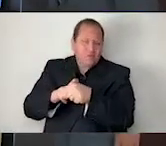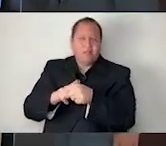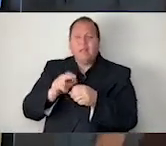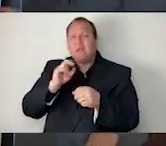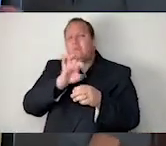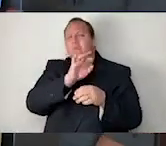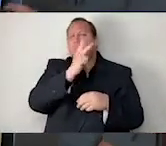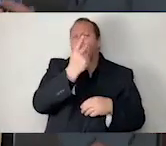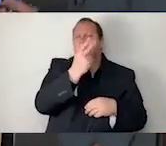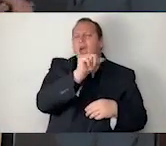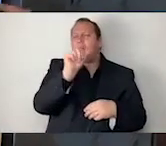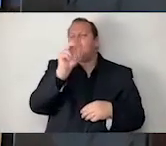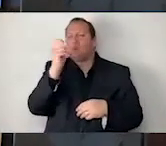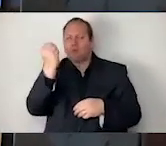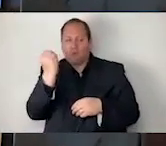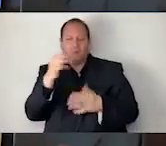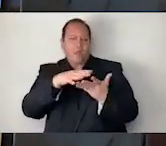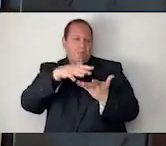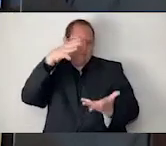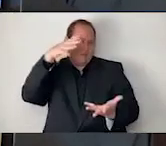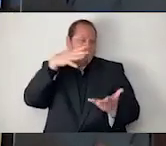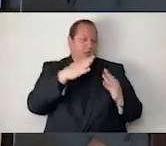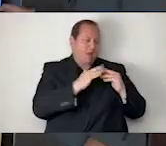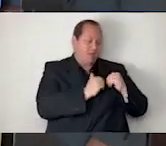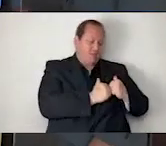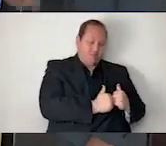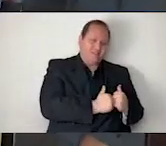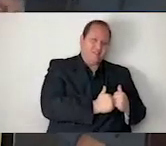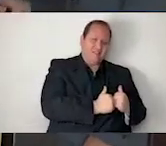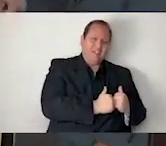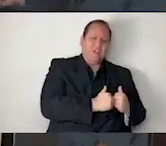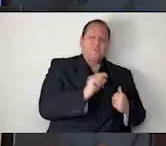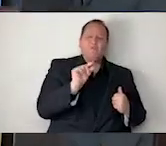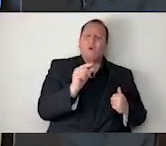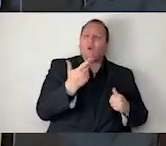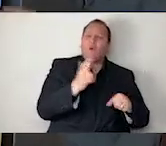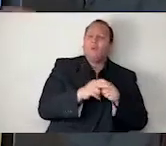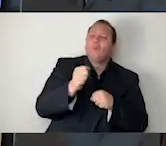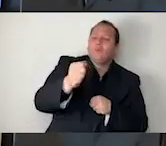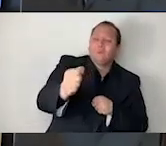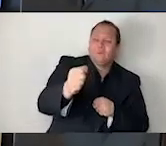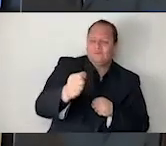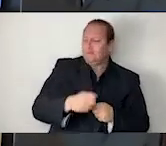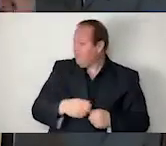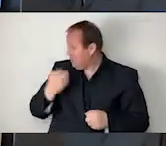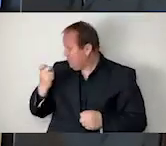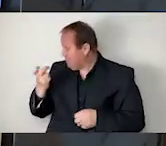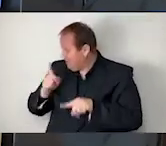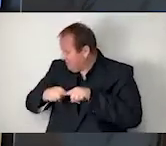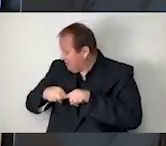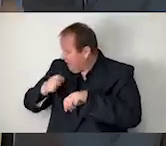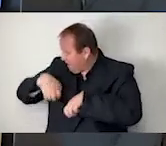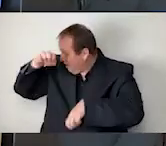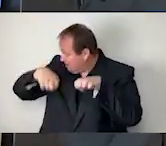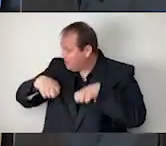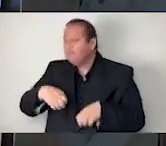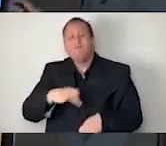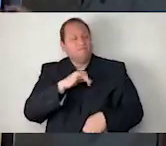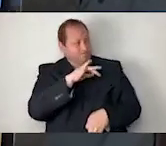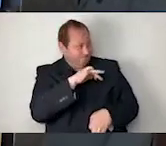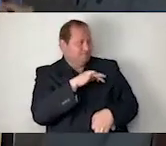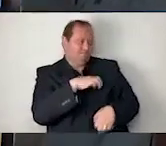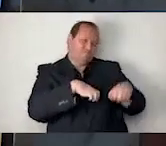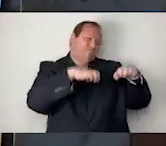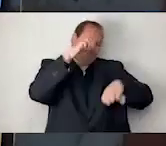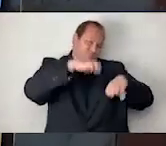edad y los temas de la obesidad y así es cómo así como ahorita lo vamos a ver este las defunciones